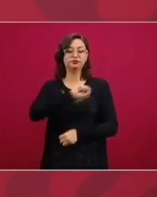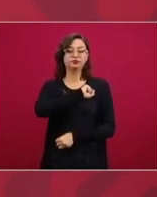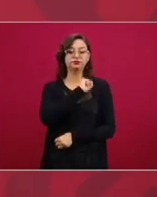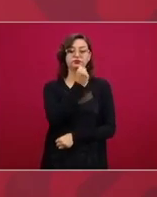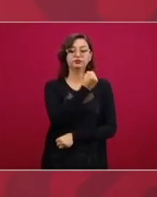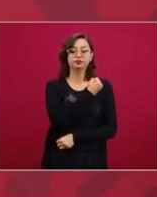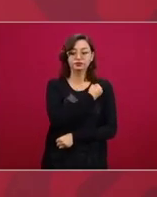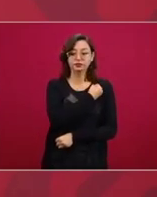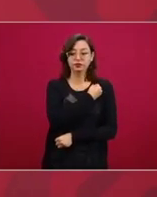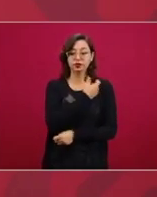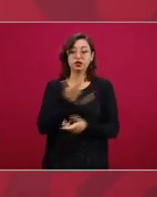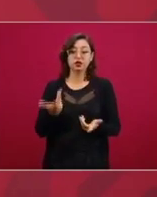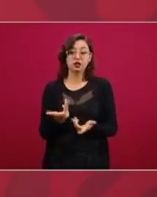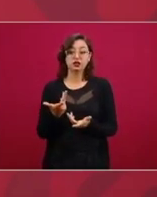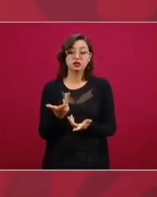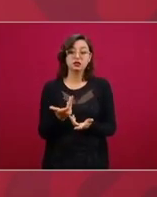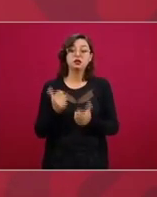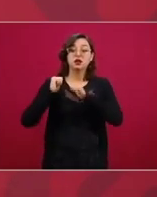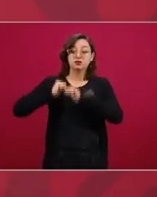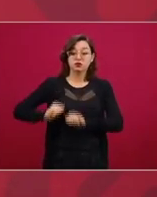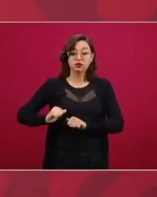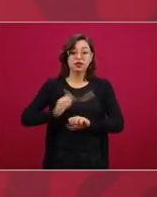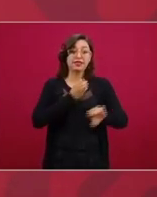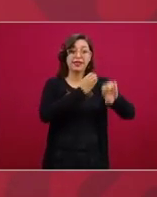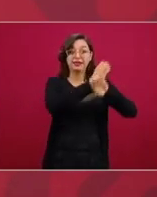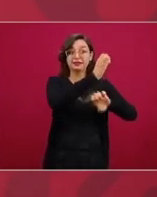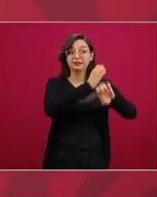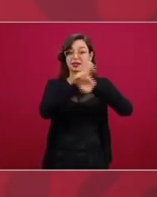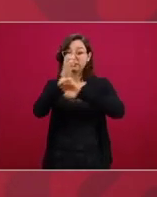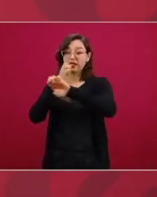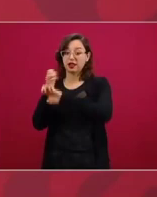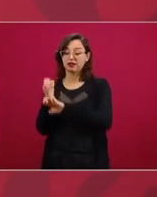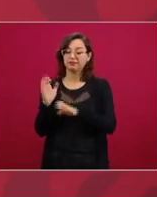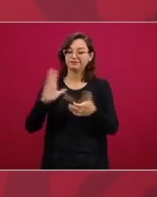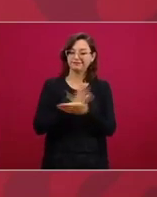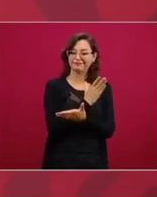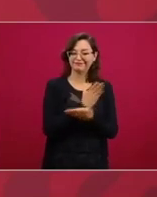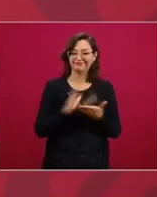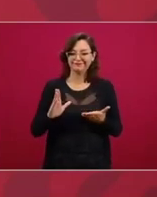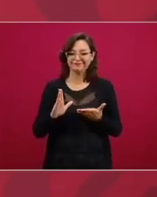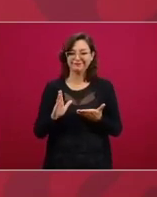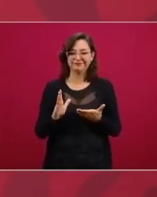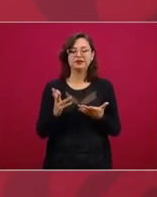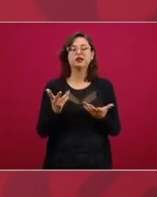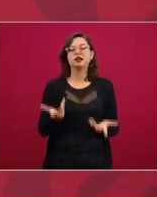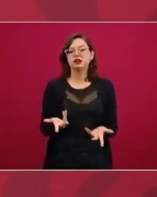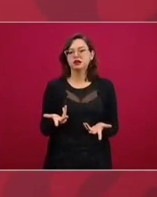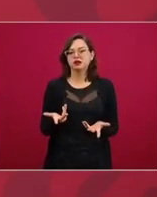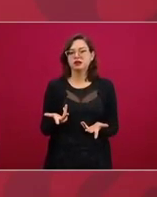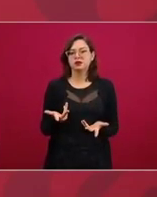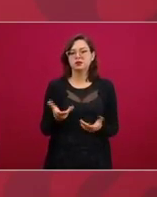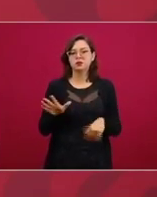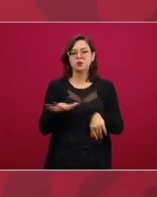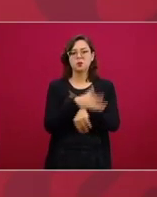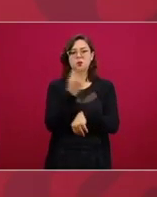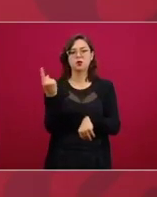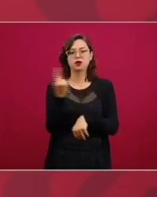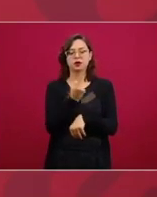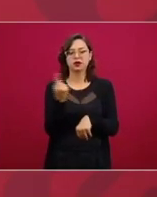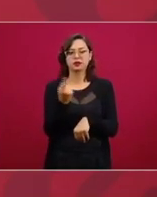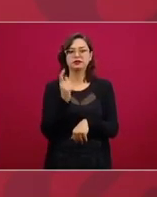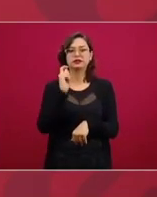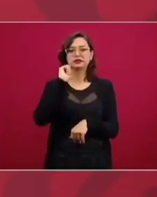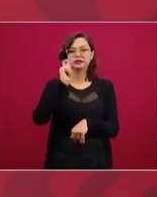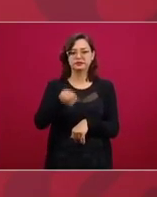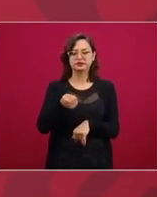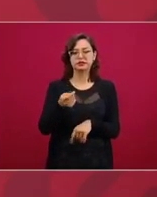las atribuciones de la autoridad sanitaria estatal. Por último, entonces no puede haber medidas que sean el 17 menos de rigurosas julio. En